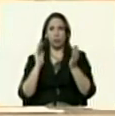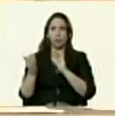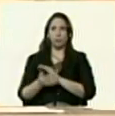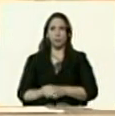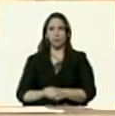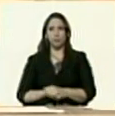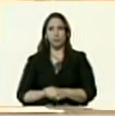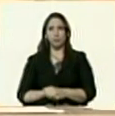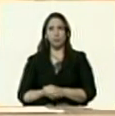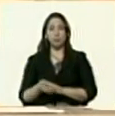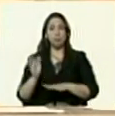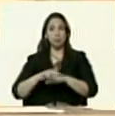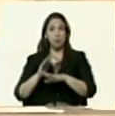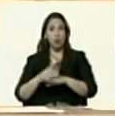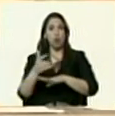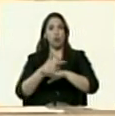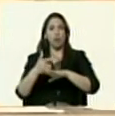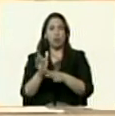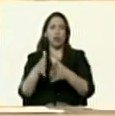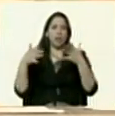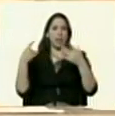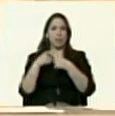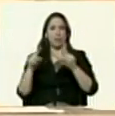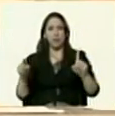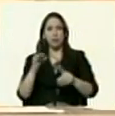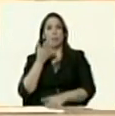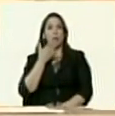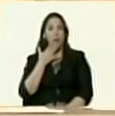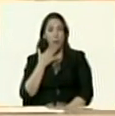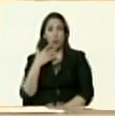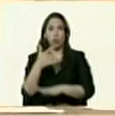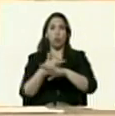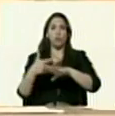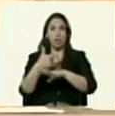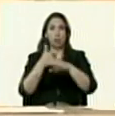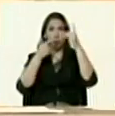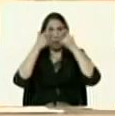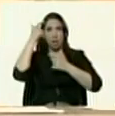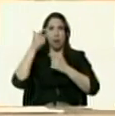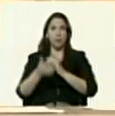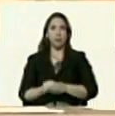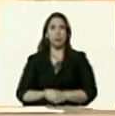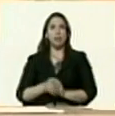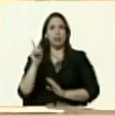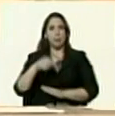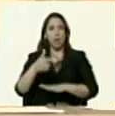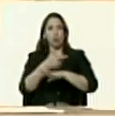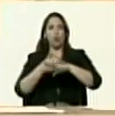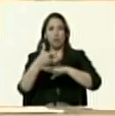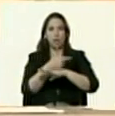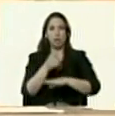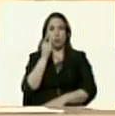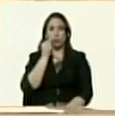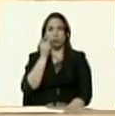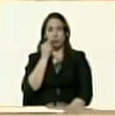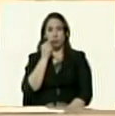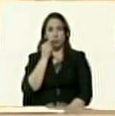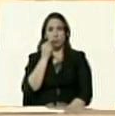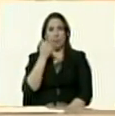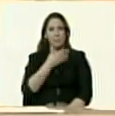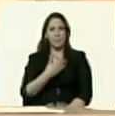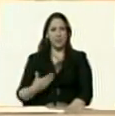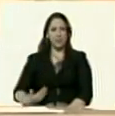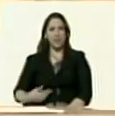habido gobiernos con grandes diferencias, por ejemplo, el gobierno del comandante Hugo Chávez y el gobierno del señor Álvaro Uribe,